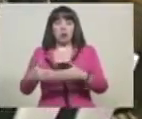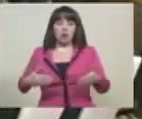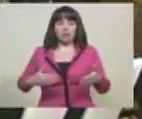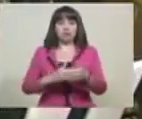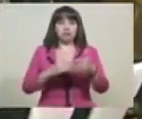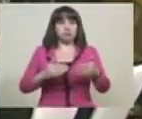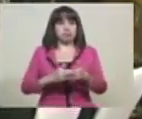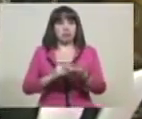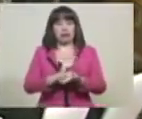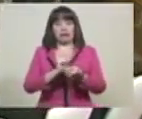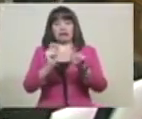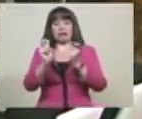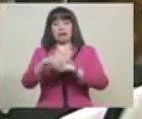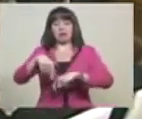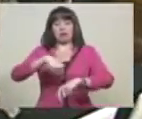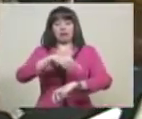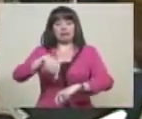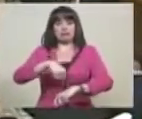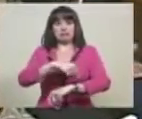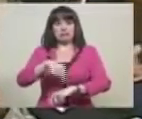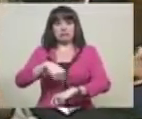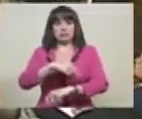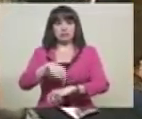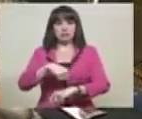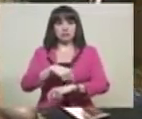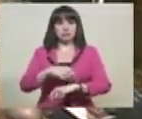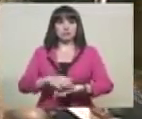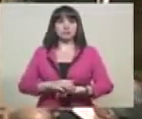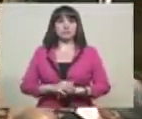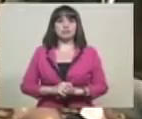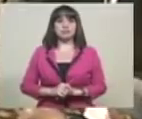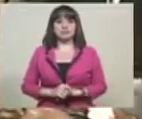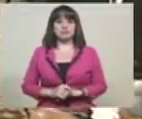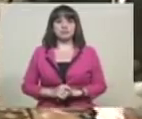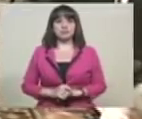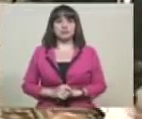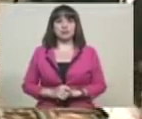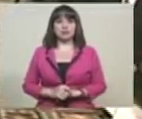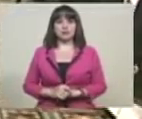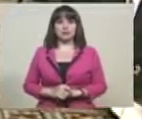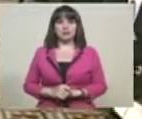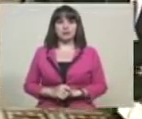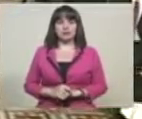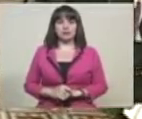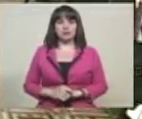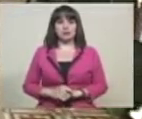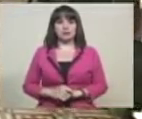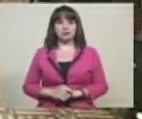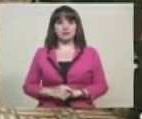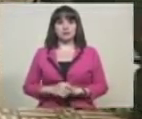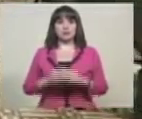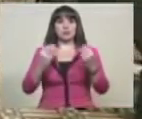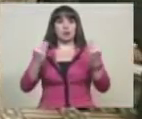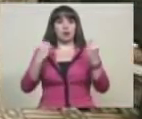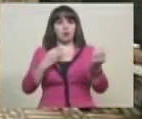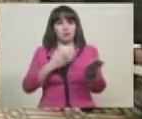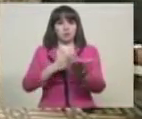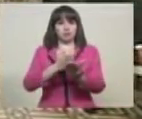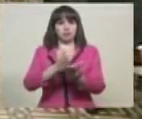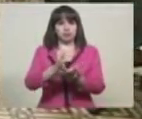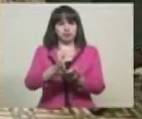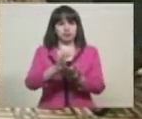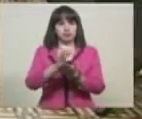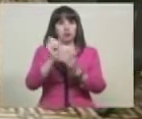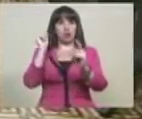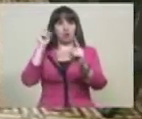en esta transición tardía, en una transición que se va retardando, tú vas caminando hacia ese objetivo, llegar a